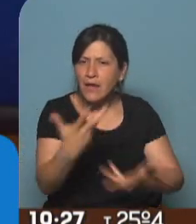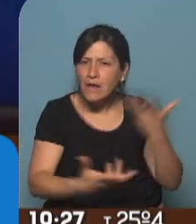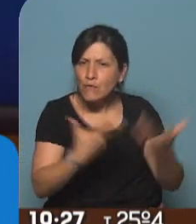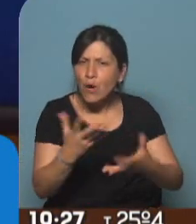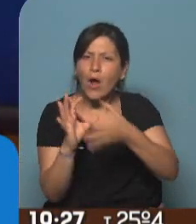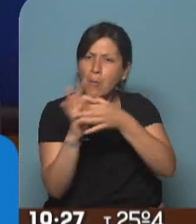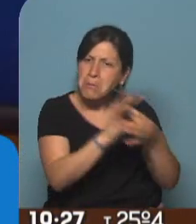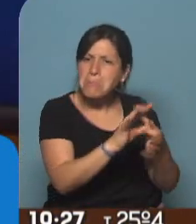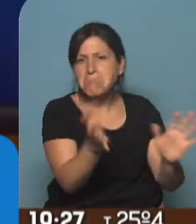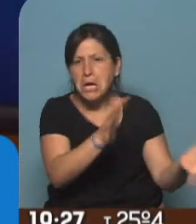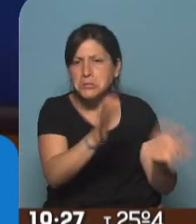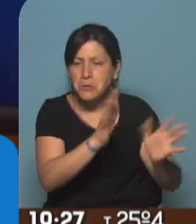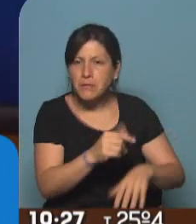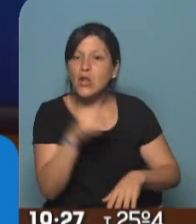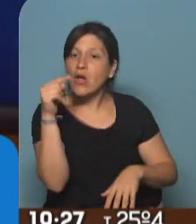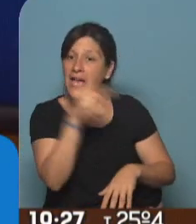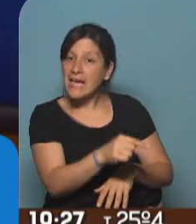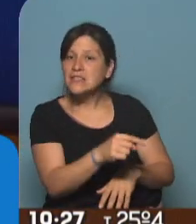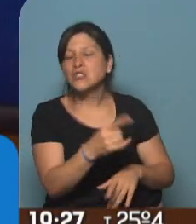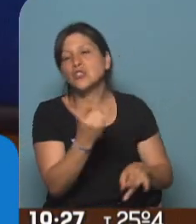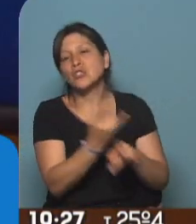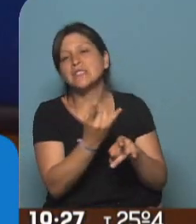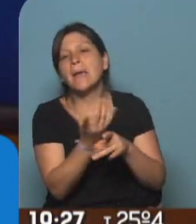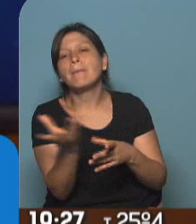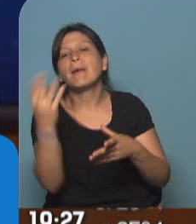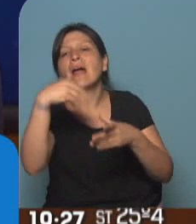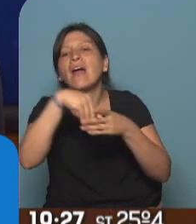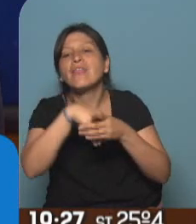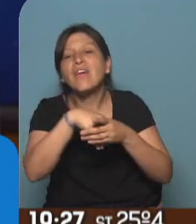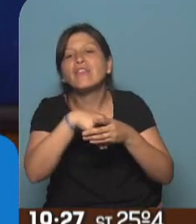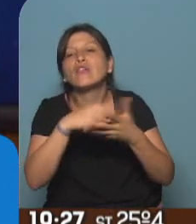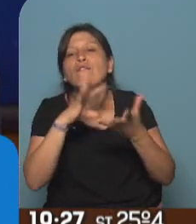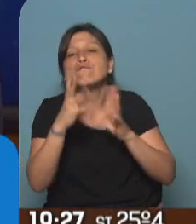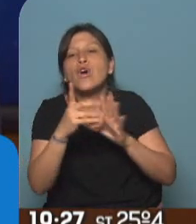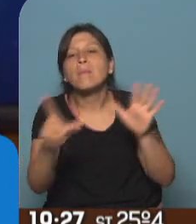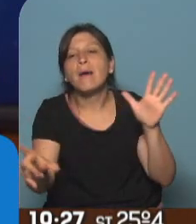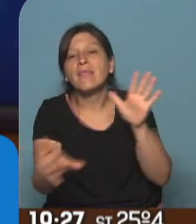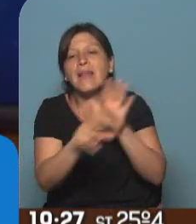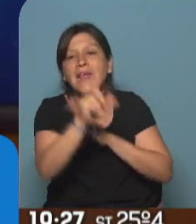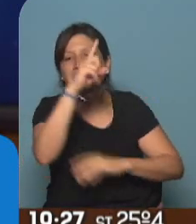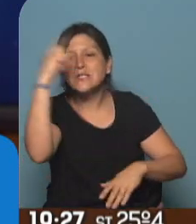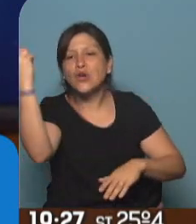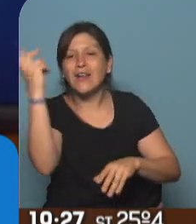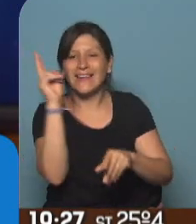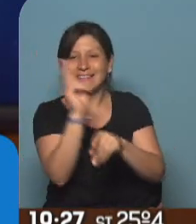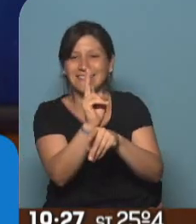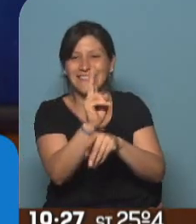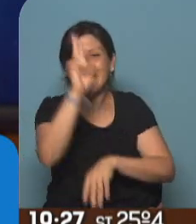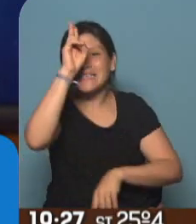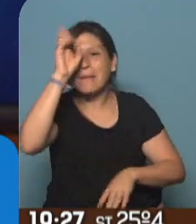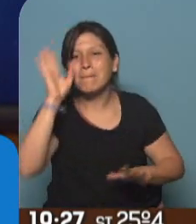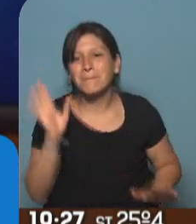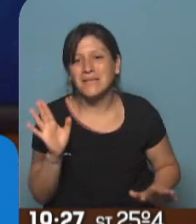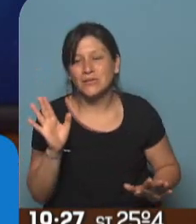similar pero debe eso en marcarse sin ninguna duda en un encuadramiento legal que corresponda y que lo haga viable